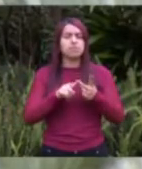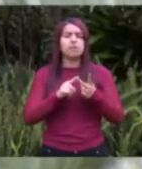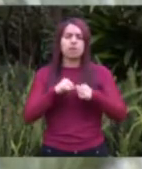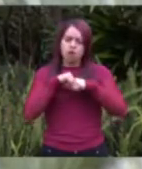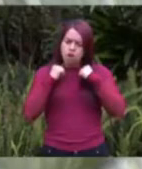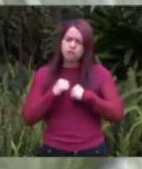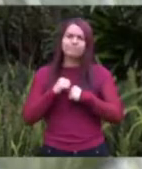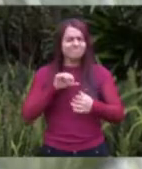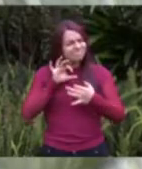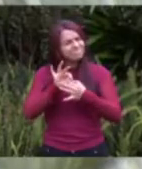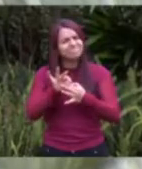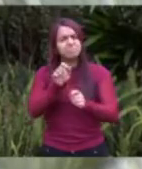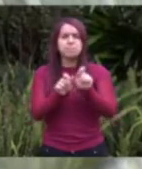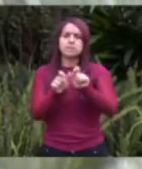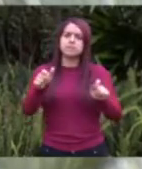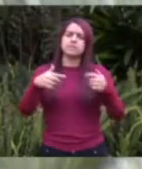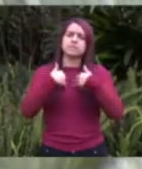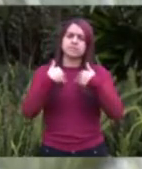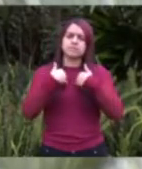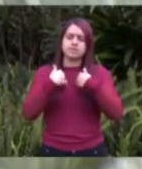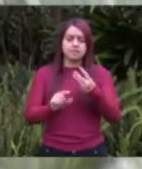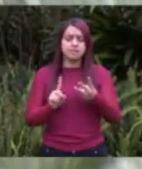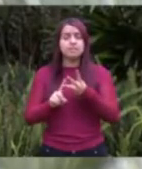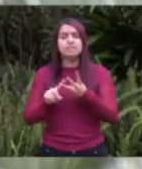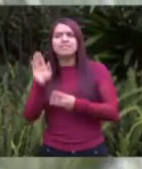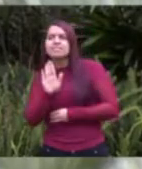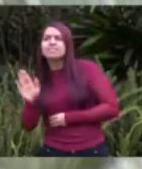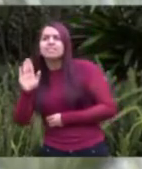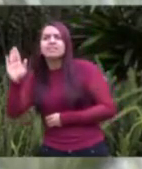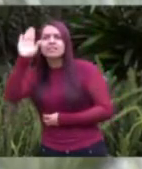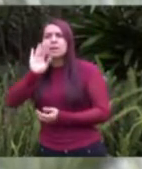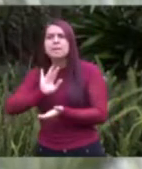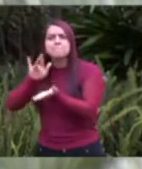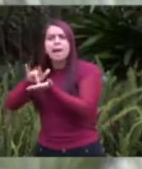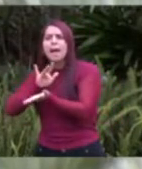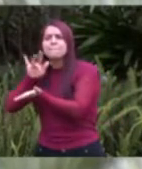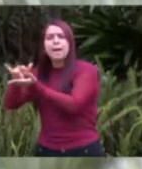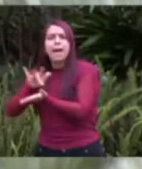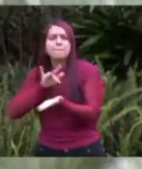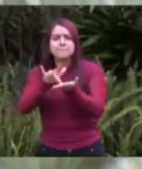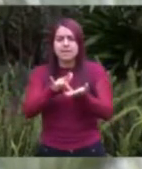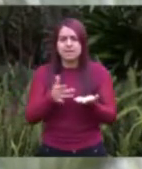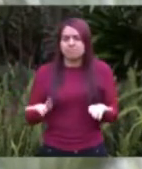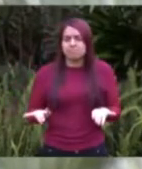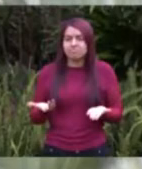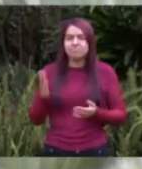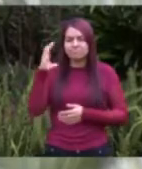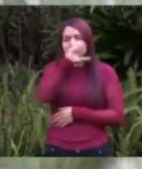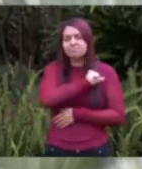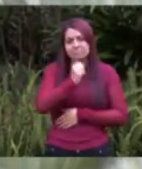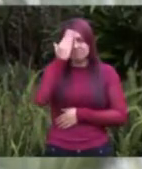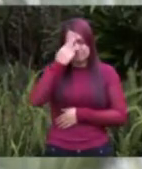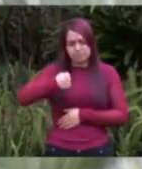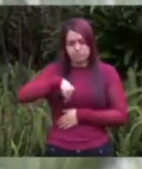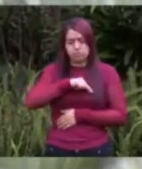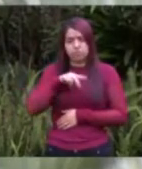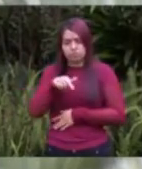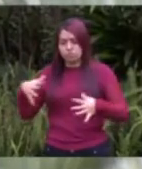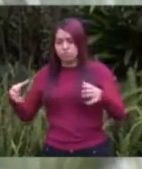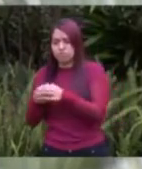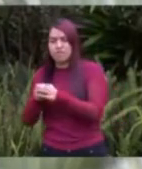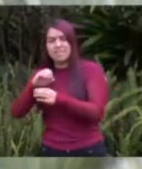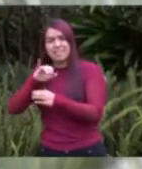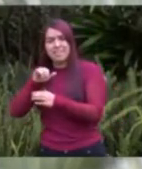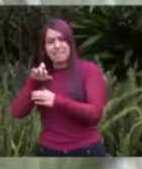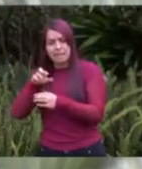y tres con los pies en los territorios. Y curiosamente nada define mejor nuestro involucramiento en la Jurisdicción Especial para la